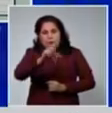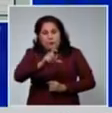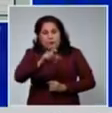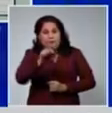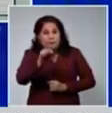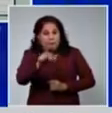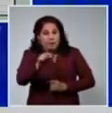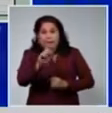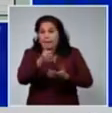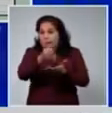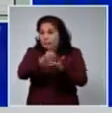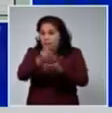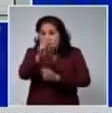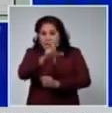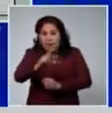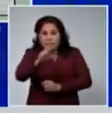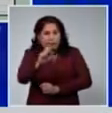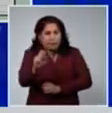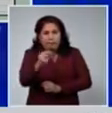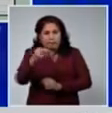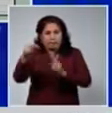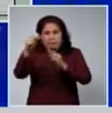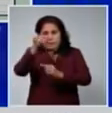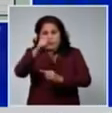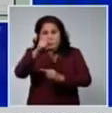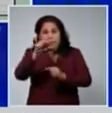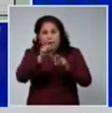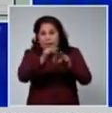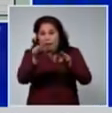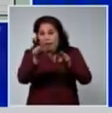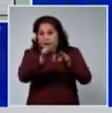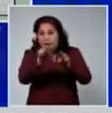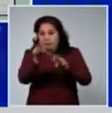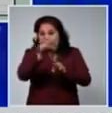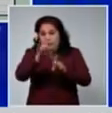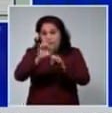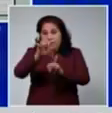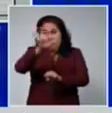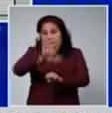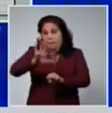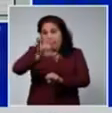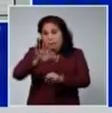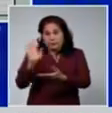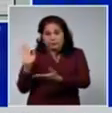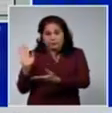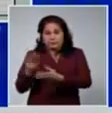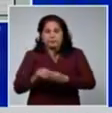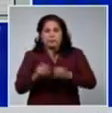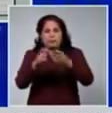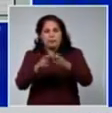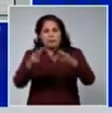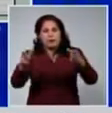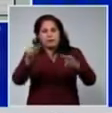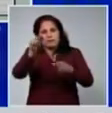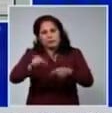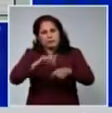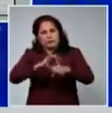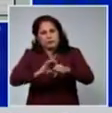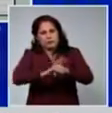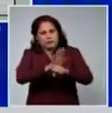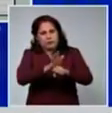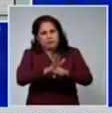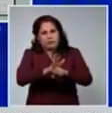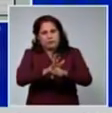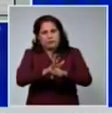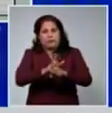cabecera provincial y el resto con una nueva cifra de casas carlos manuel